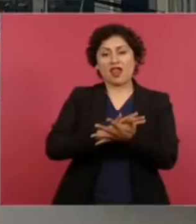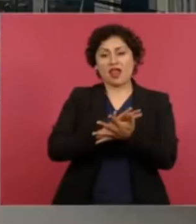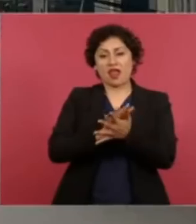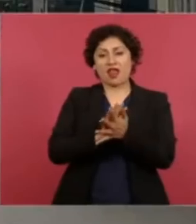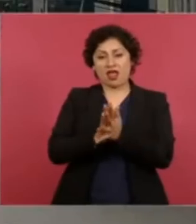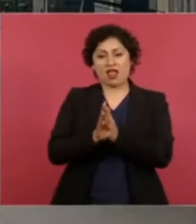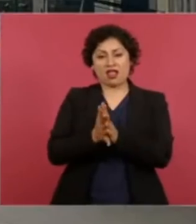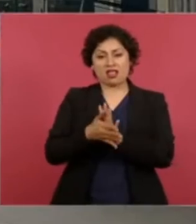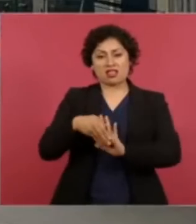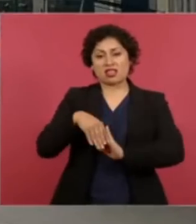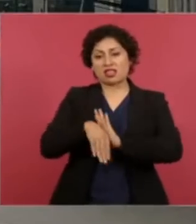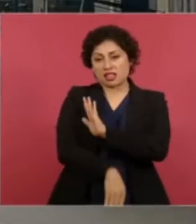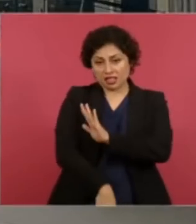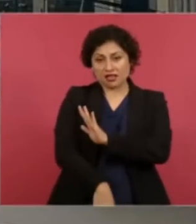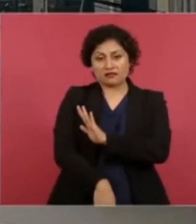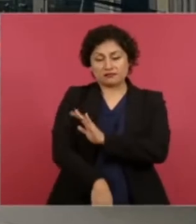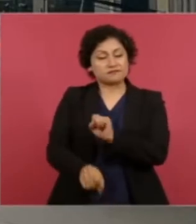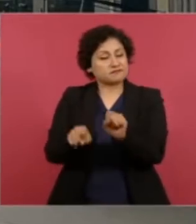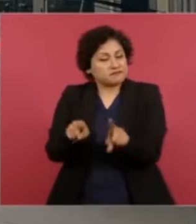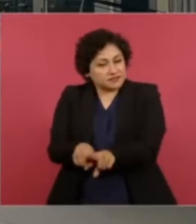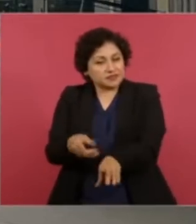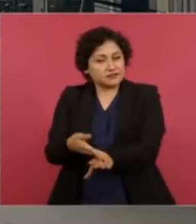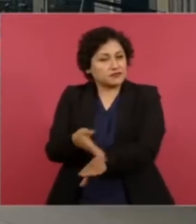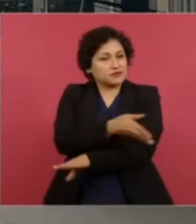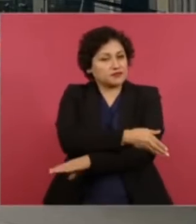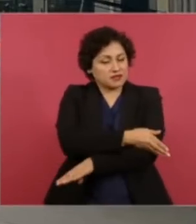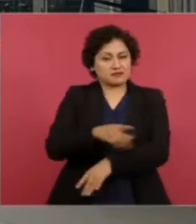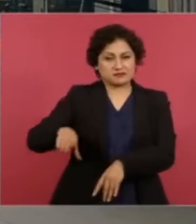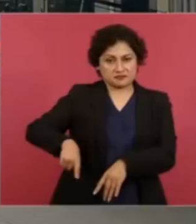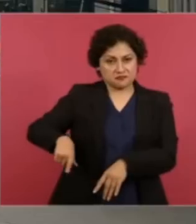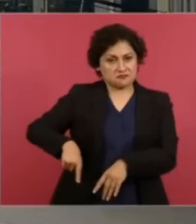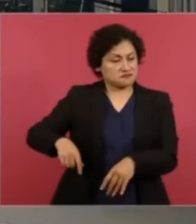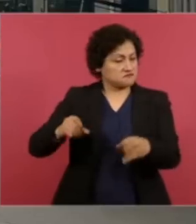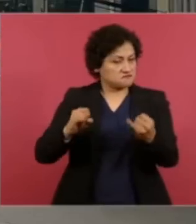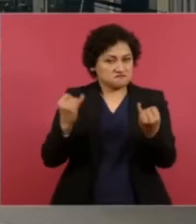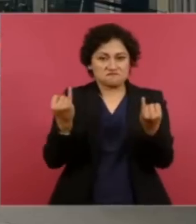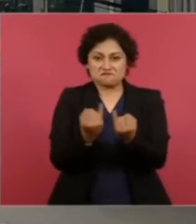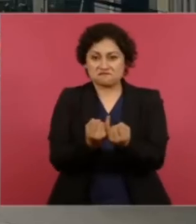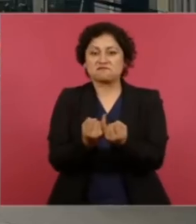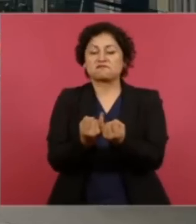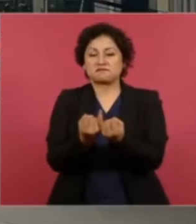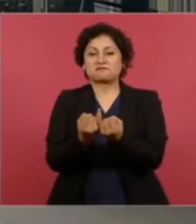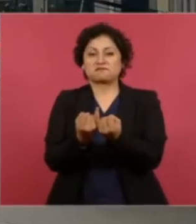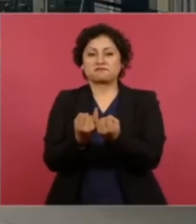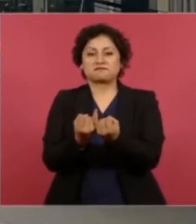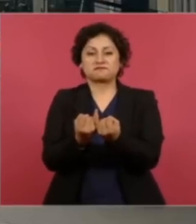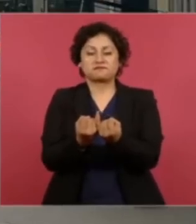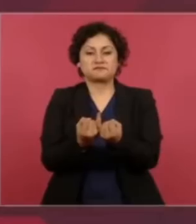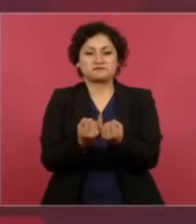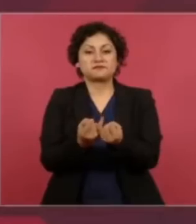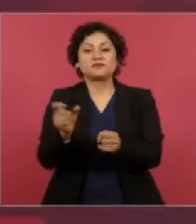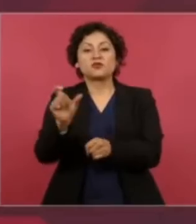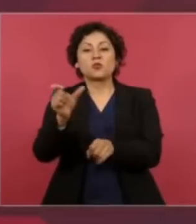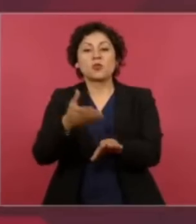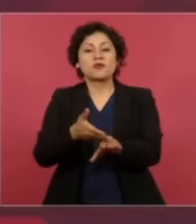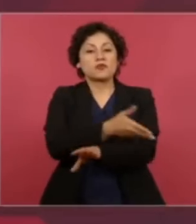gobierno a partir de que se estableció en